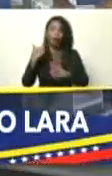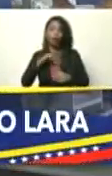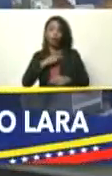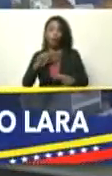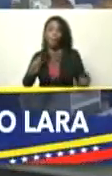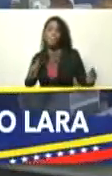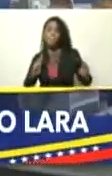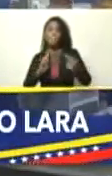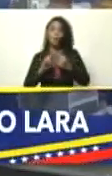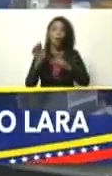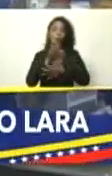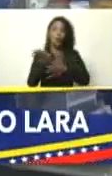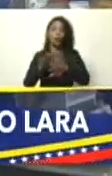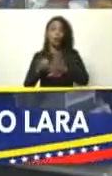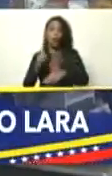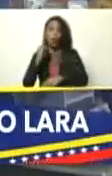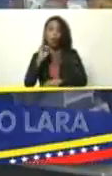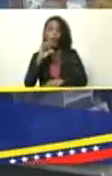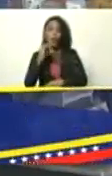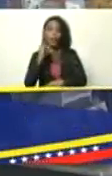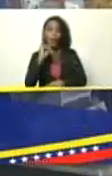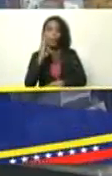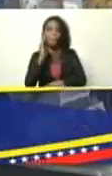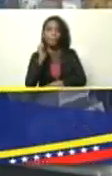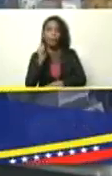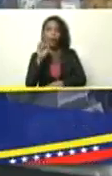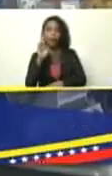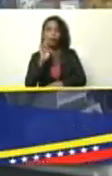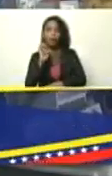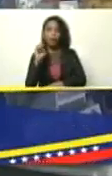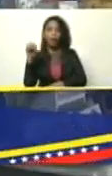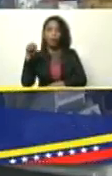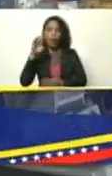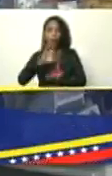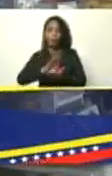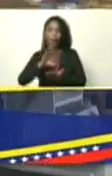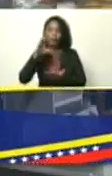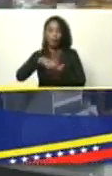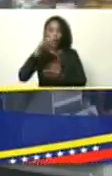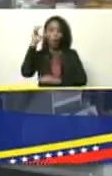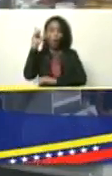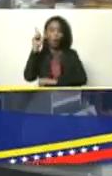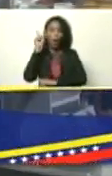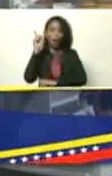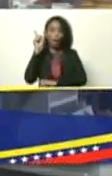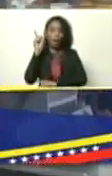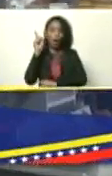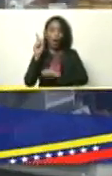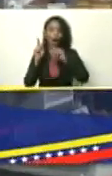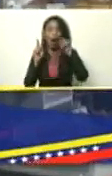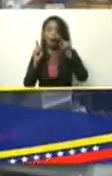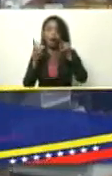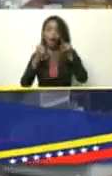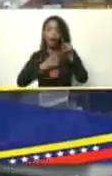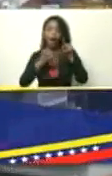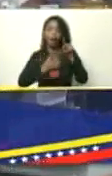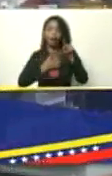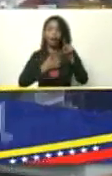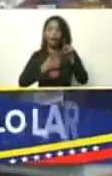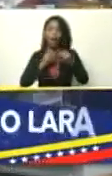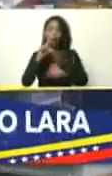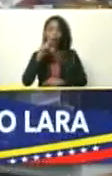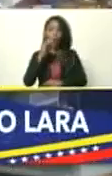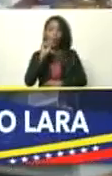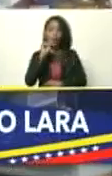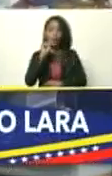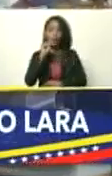en el municipio Iribarren, aquí en la capital del estado Lara. Desde allá tenemos al alcalde Luis Jonás